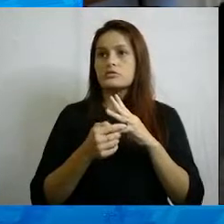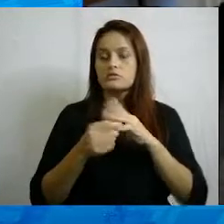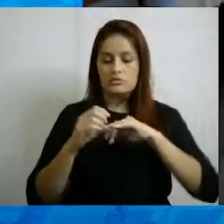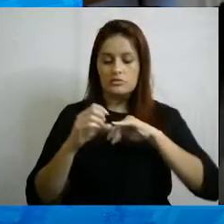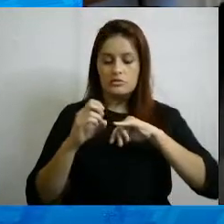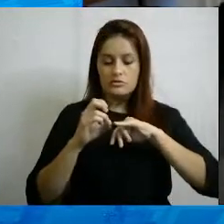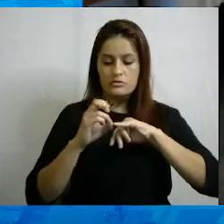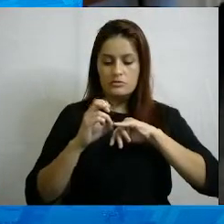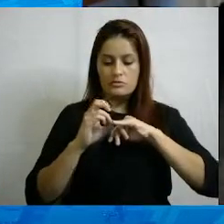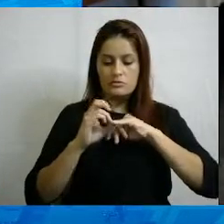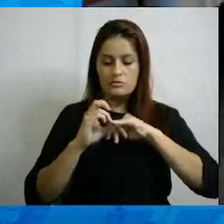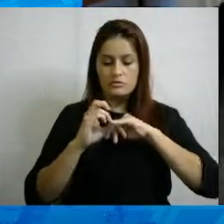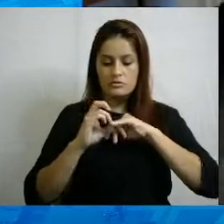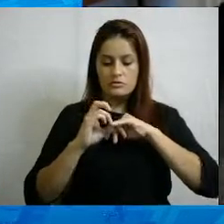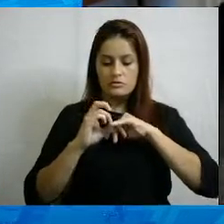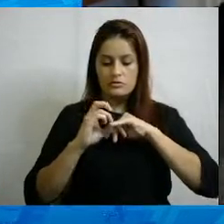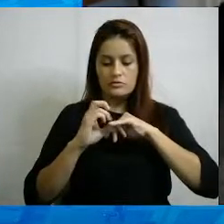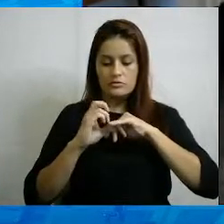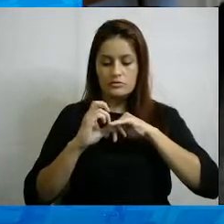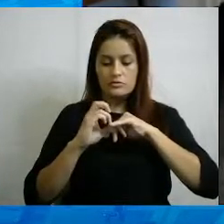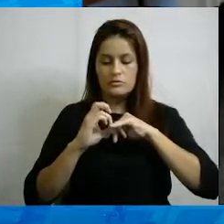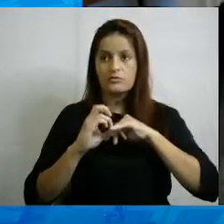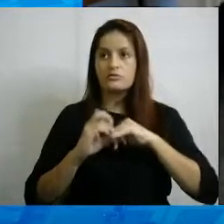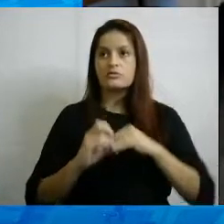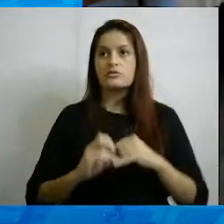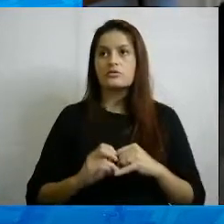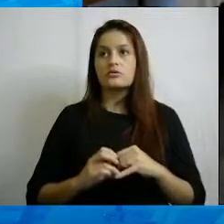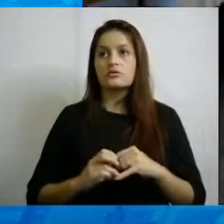abstención, cerrado se rechaza y se argumenta.